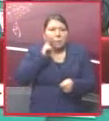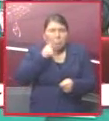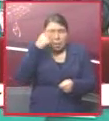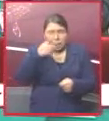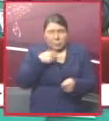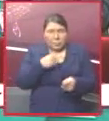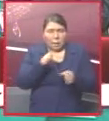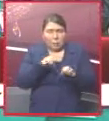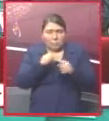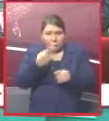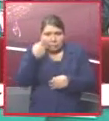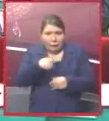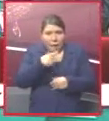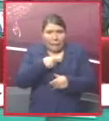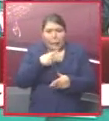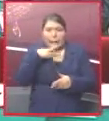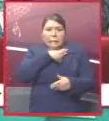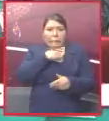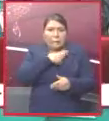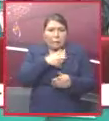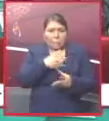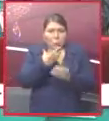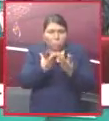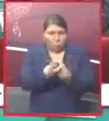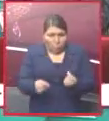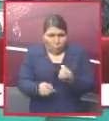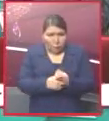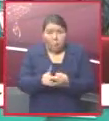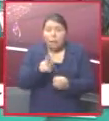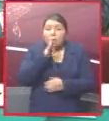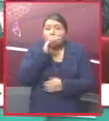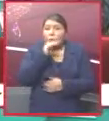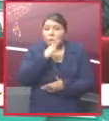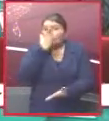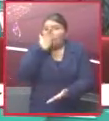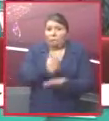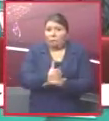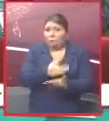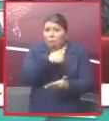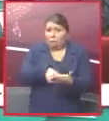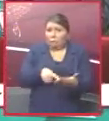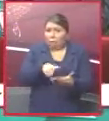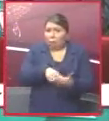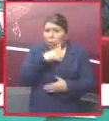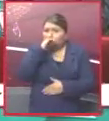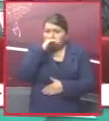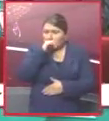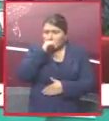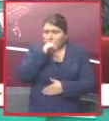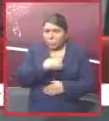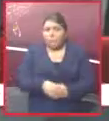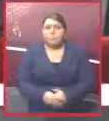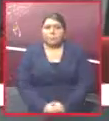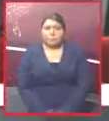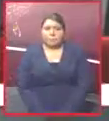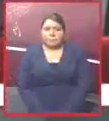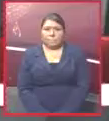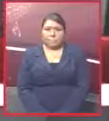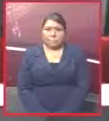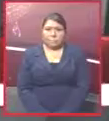En el entendido de que no se puede suspender, eso fue lo que les pedimos, que no se puede suspender el servicio mientras no se corrija o no se